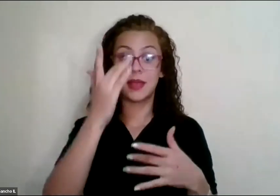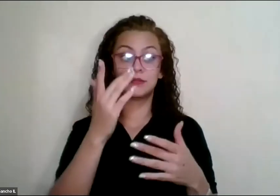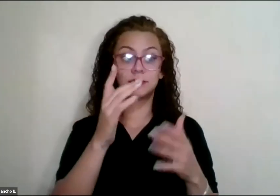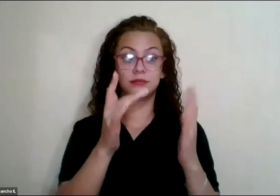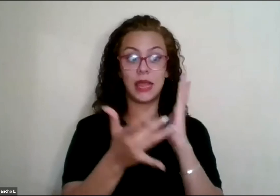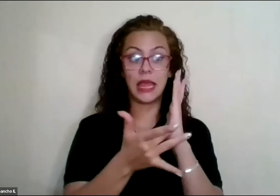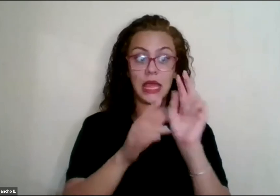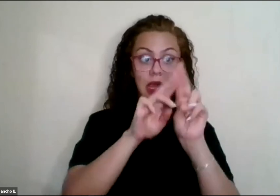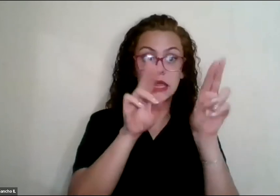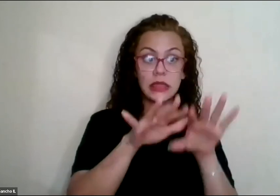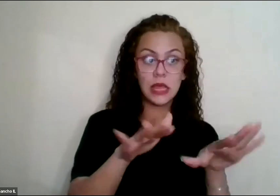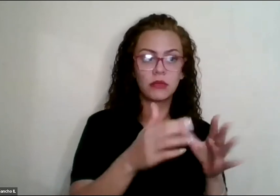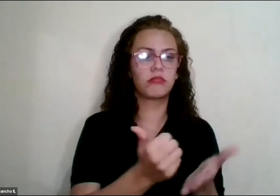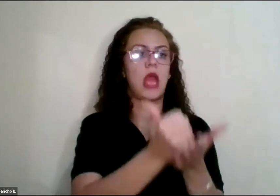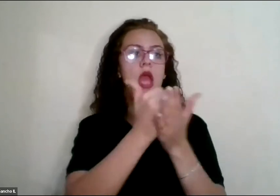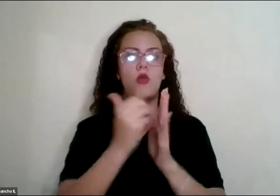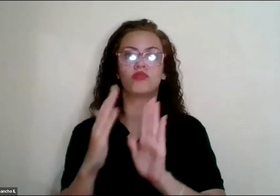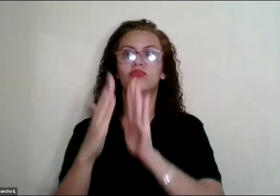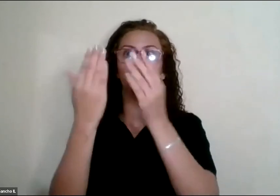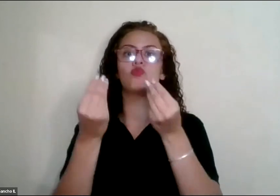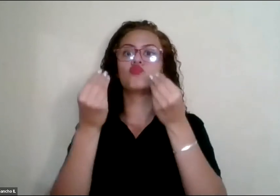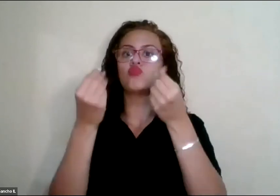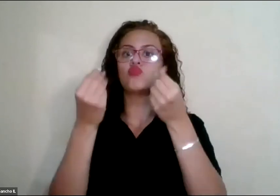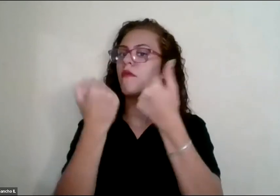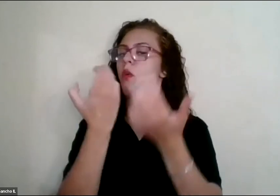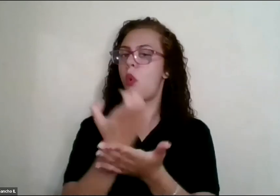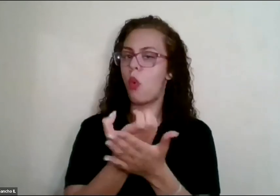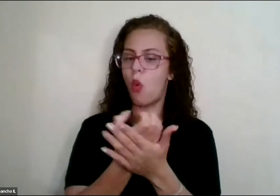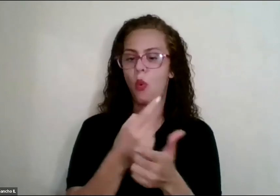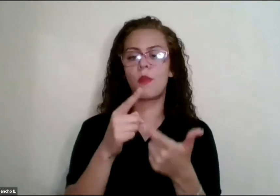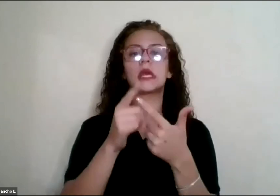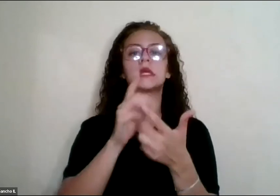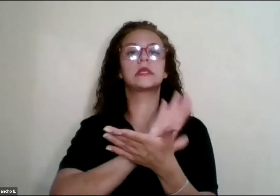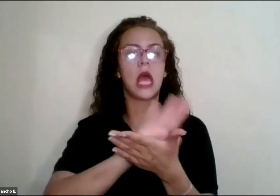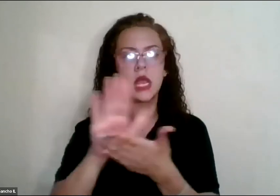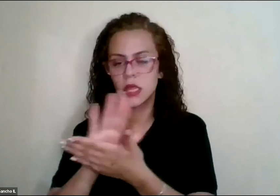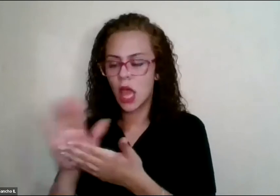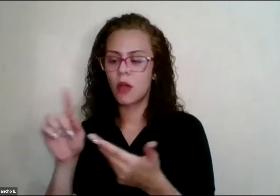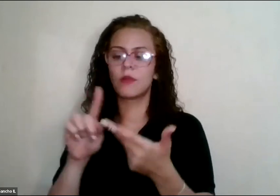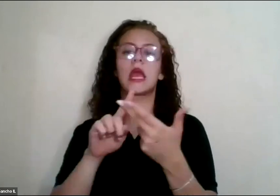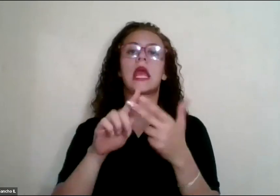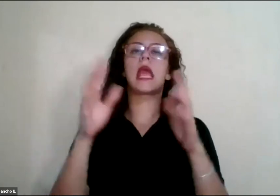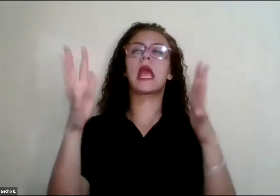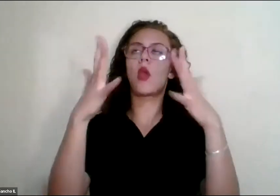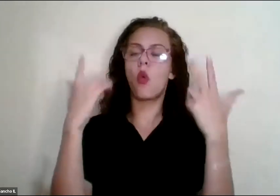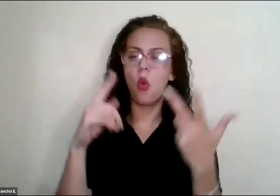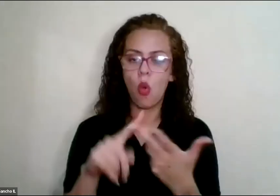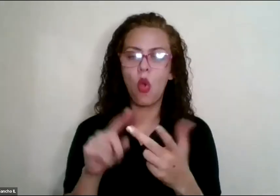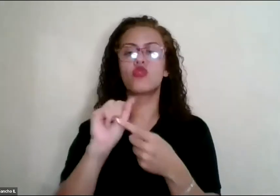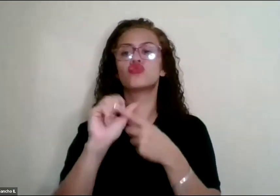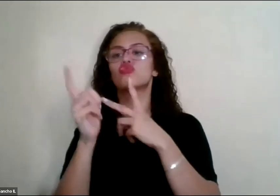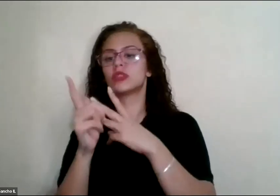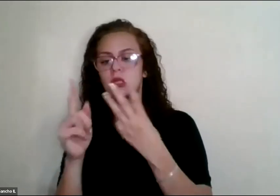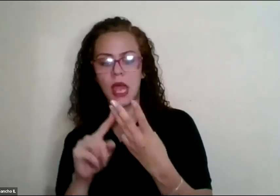enfrentar grandes desafíos económicos, sanitarios, ecológicos, sociales y, por supuesto,